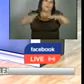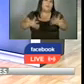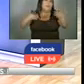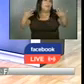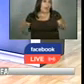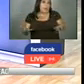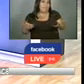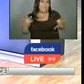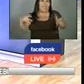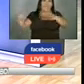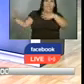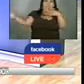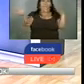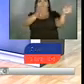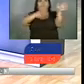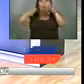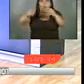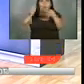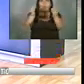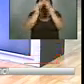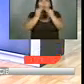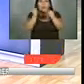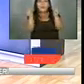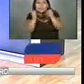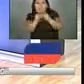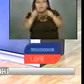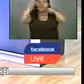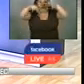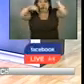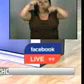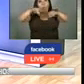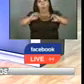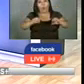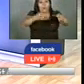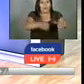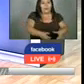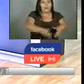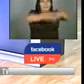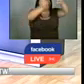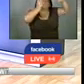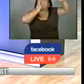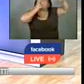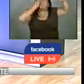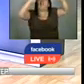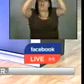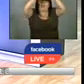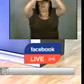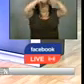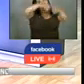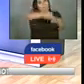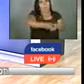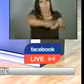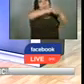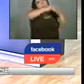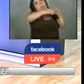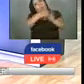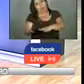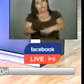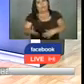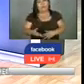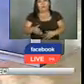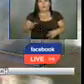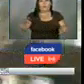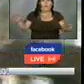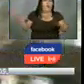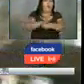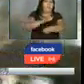continúan los fuertes vientos y granizo en algunos puntos del país. Y reportan postes de alumbrado eléctrico caído, y no es en todo